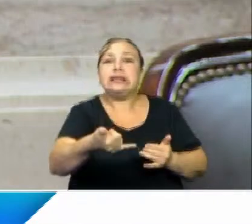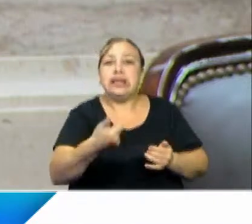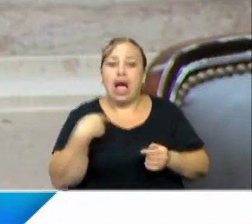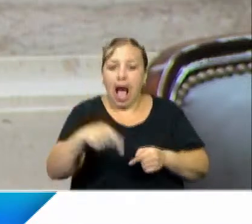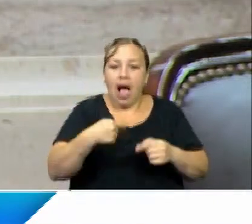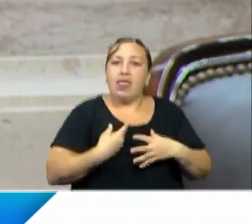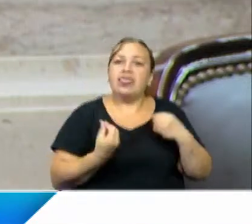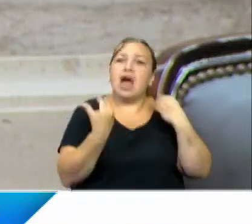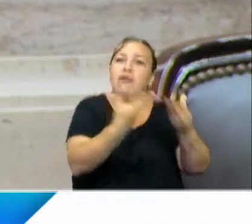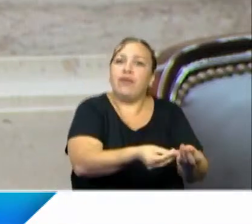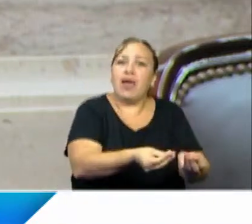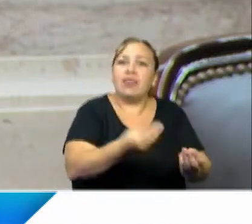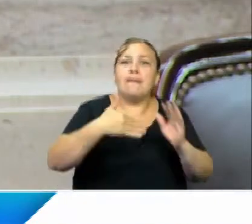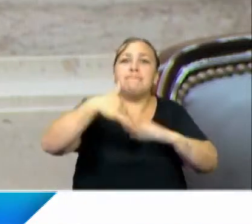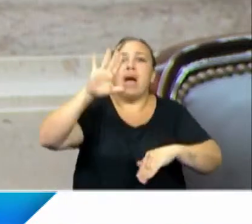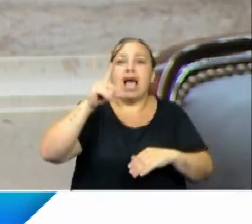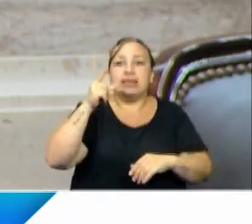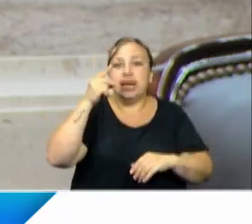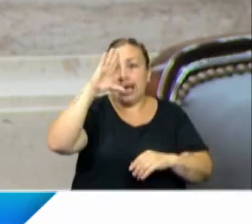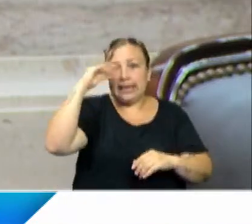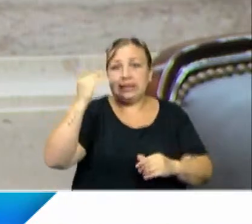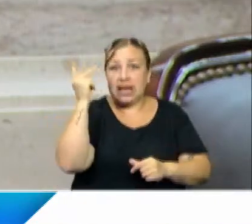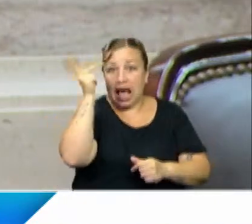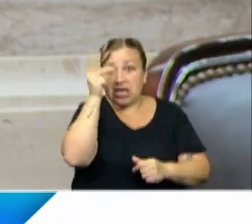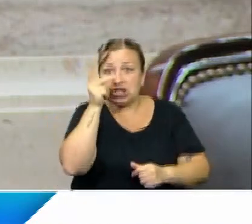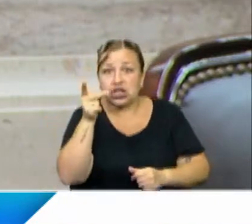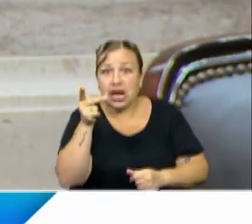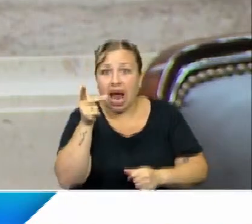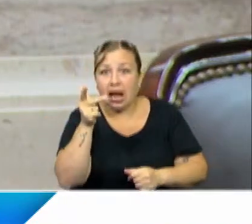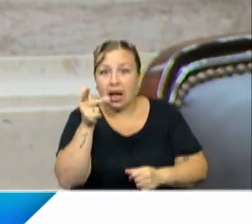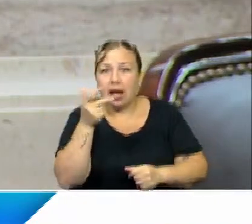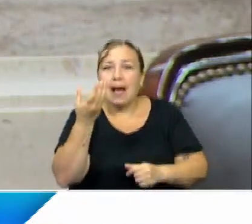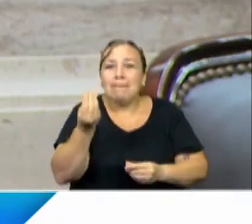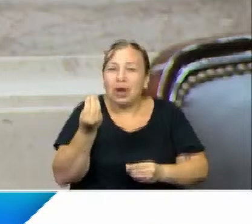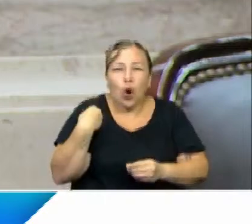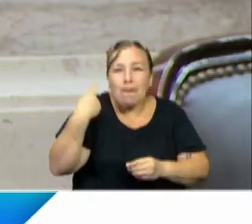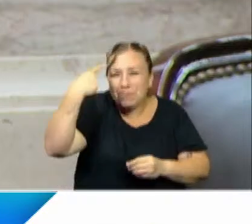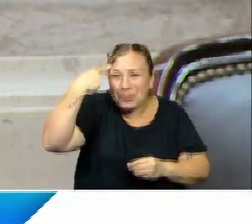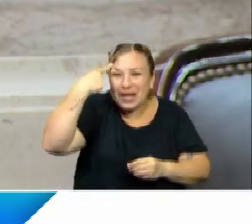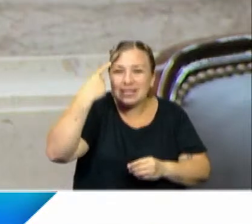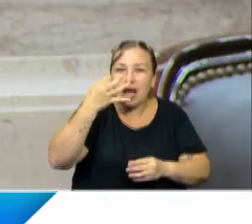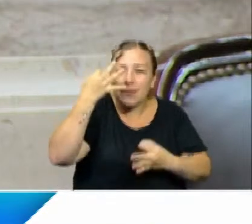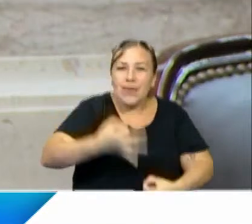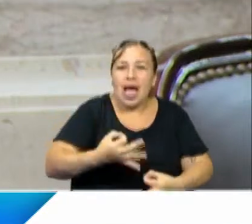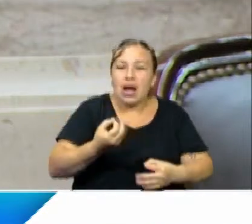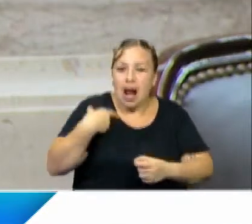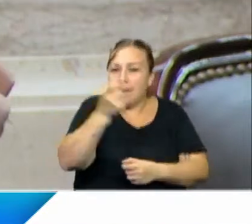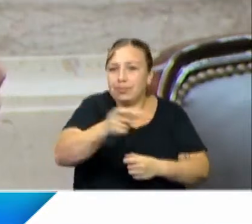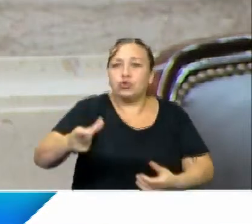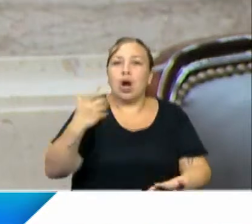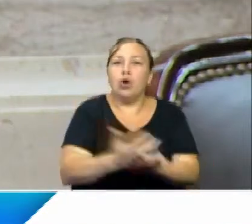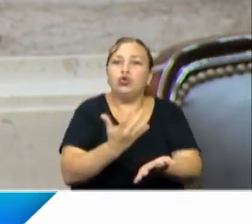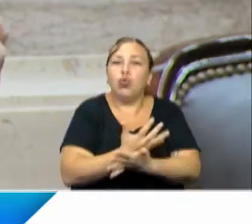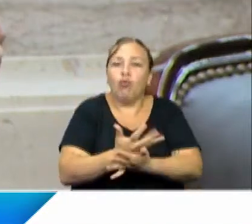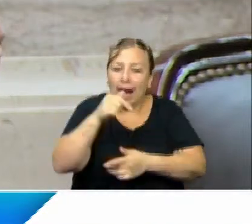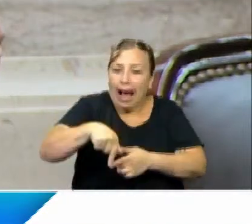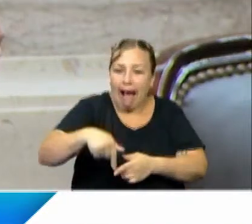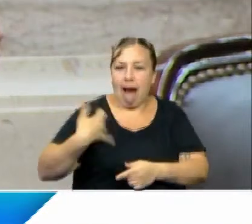defender más a Cristina Fernández de Kirchner que representar la realidad de lo doloroso que está haciendo la Argentina y este